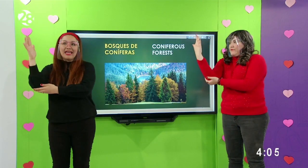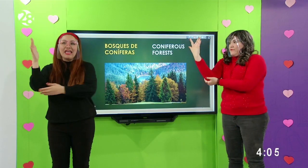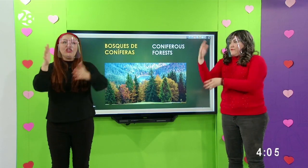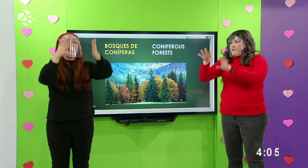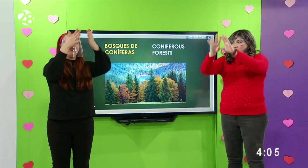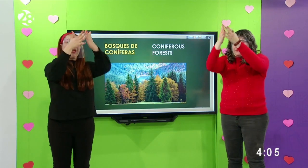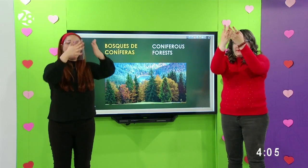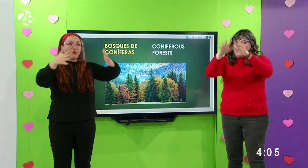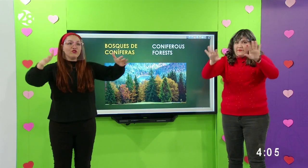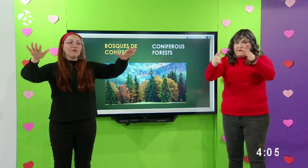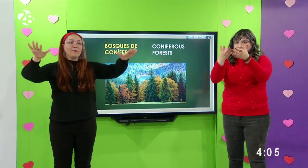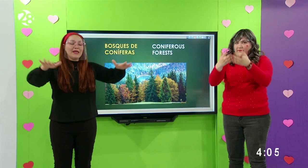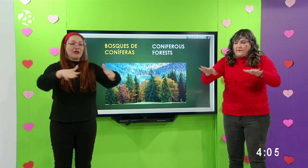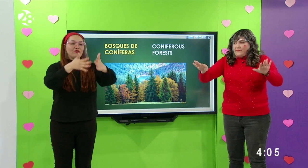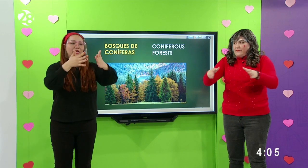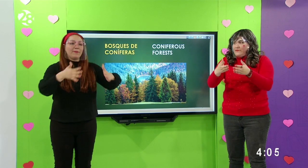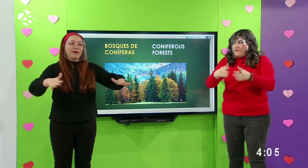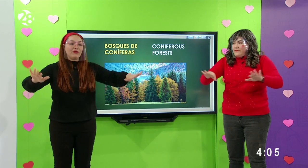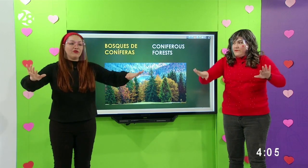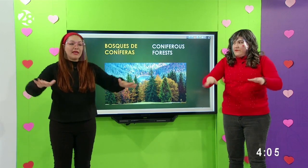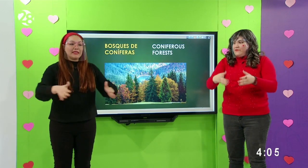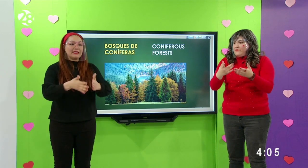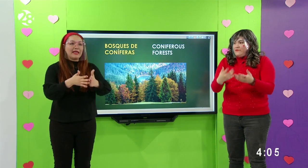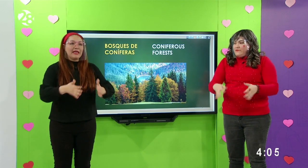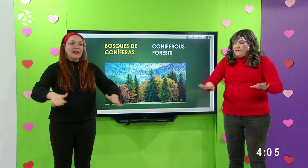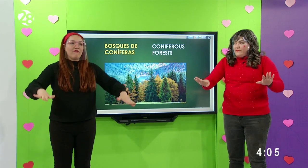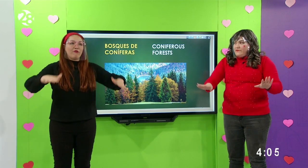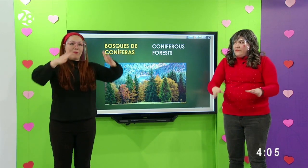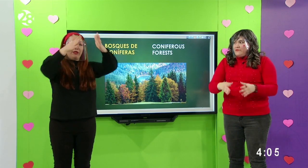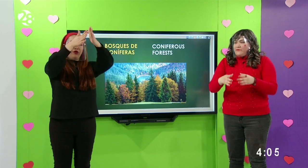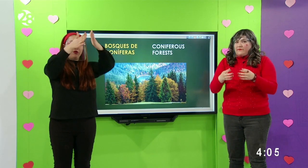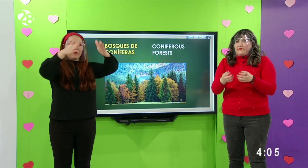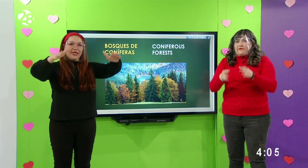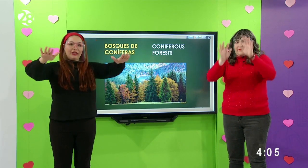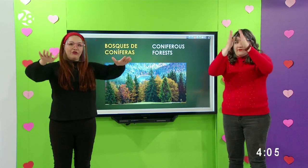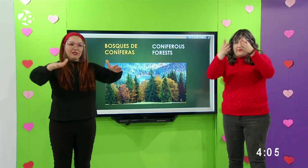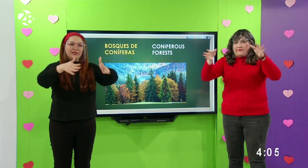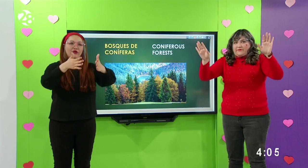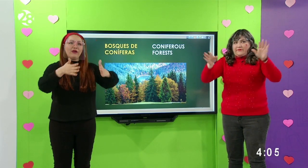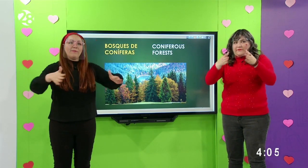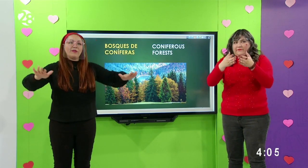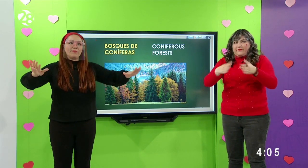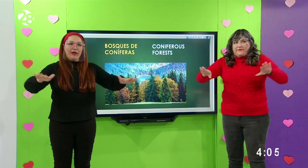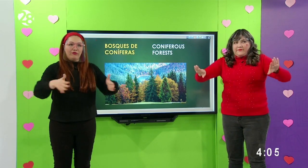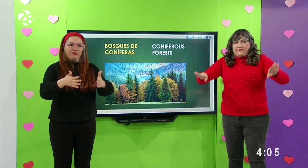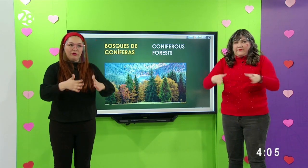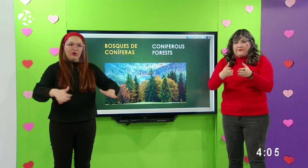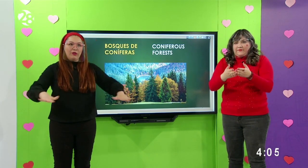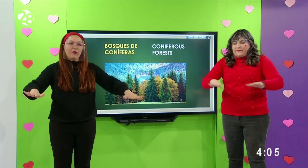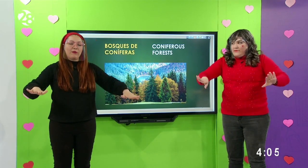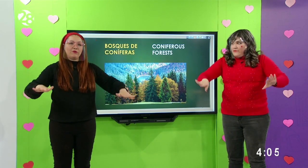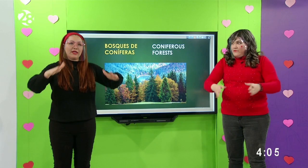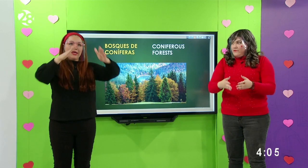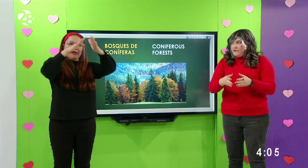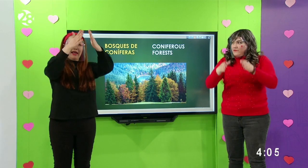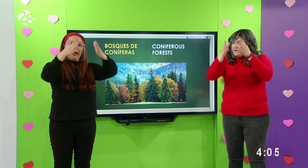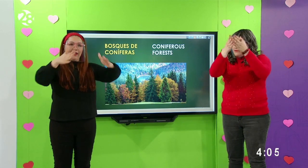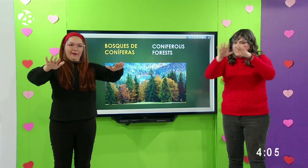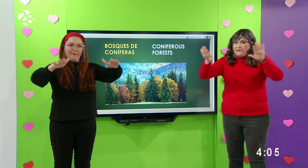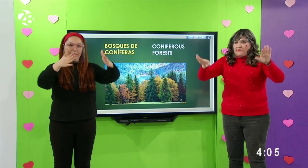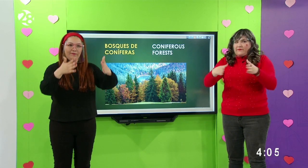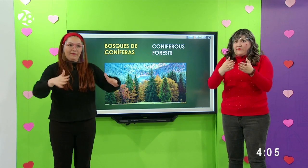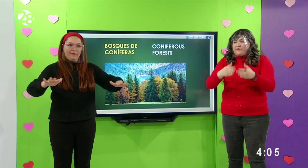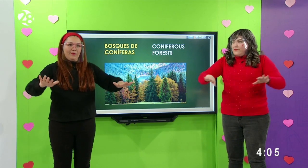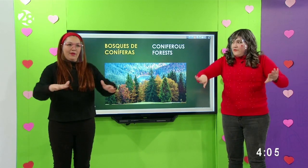bosque donde hay muchos pinos y el pino se hace formando los piquitos así con ambas manos. Lo dibujamos aquí en el